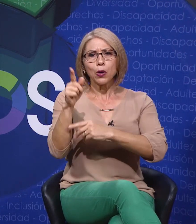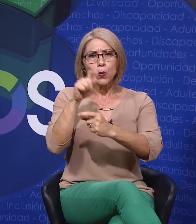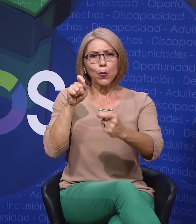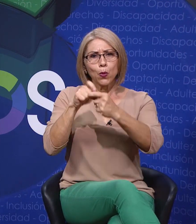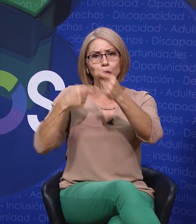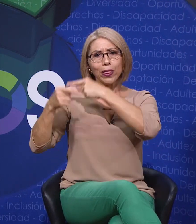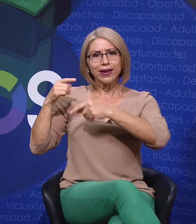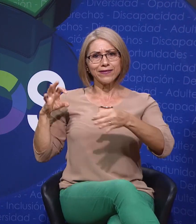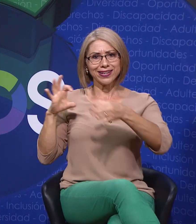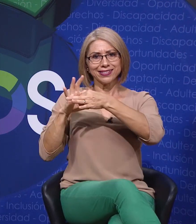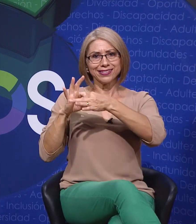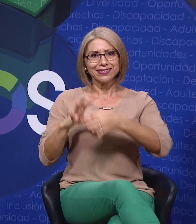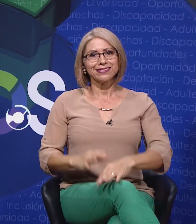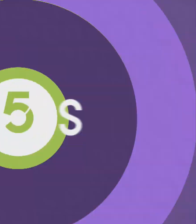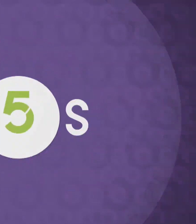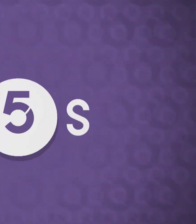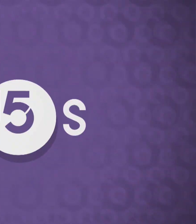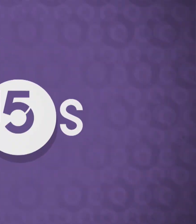de referencia.